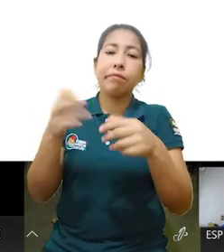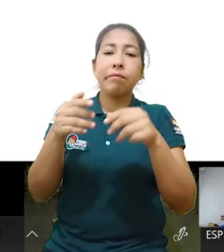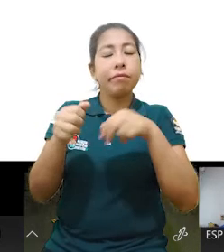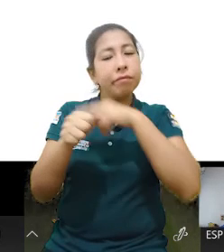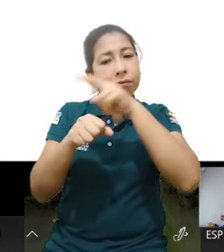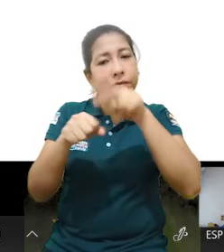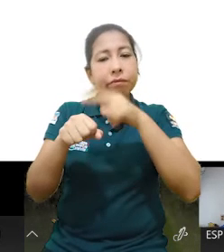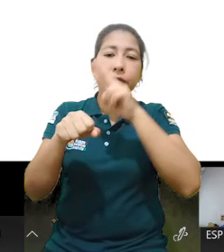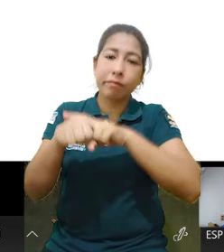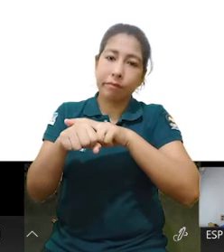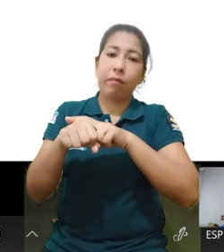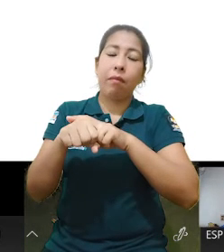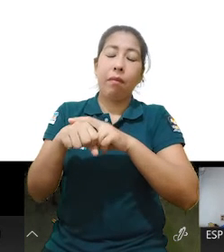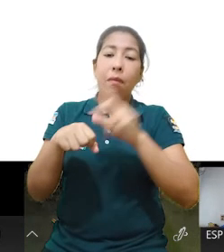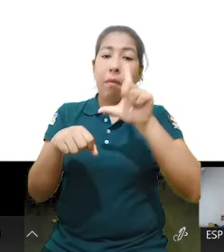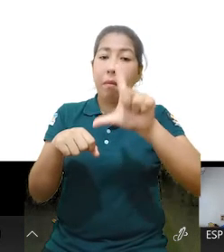logaritmo natural de